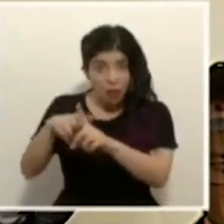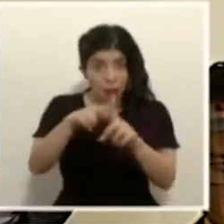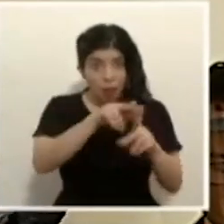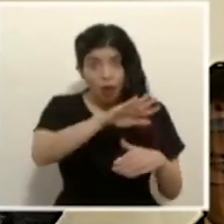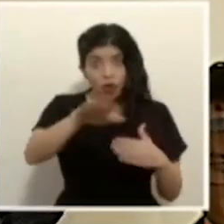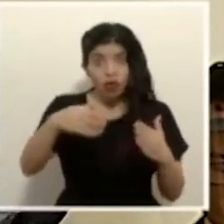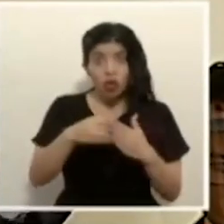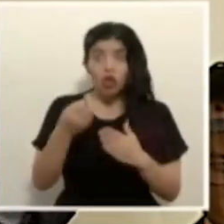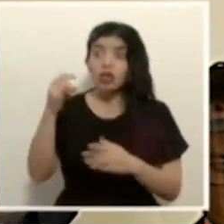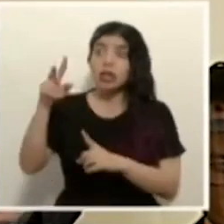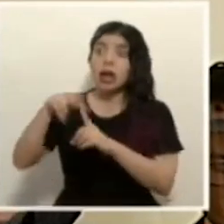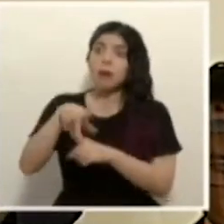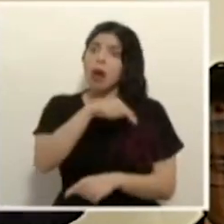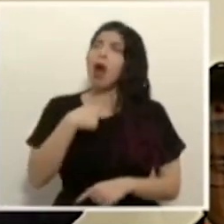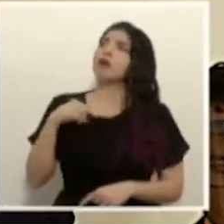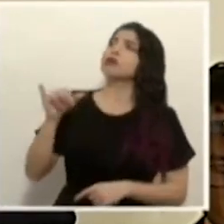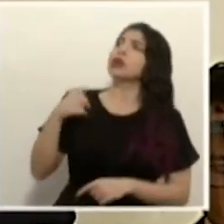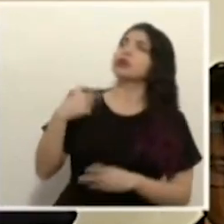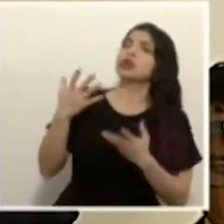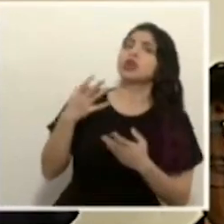el otro va a decir y por qué no acá y por qué no acá